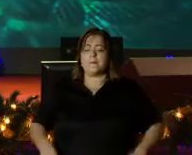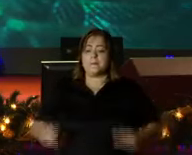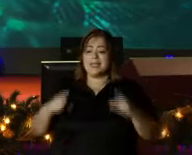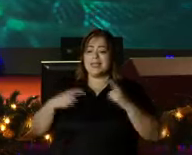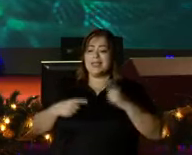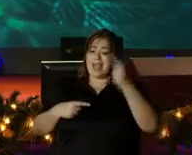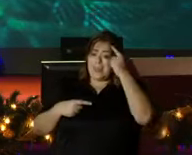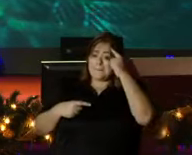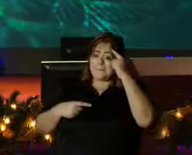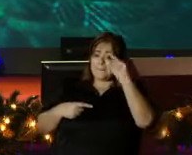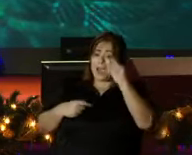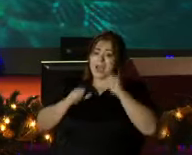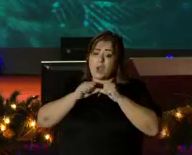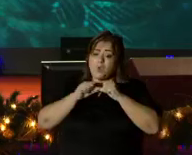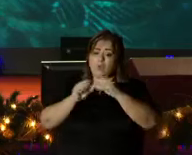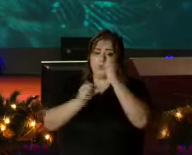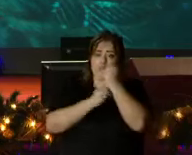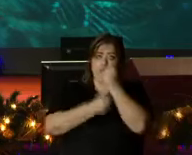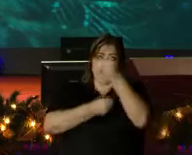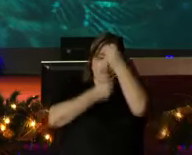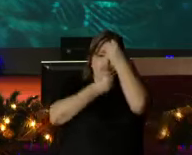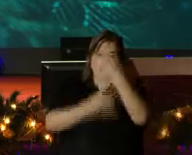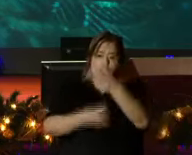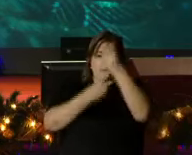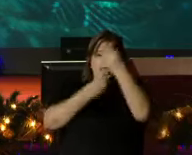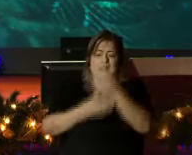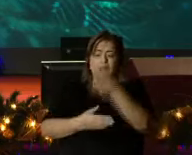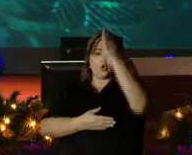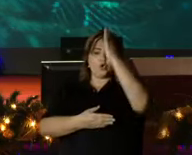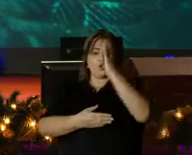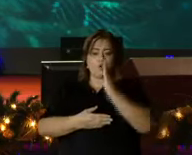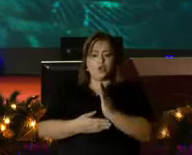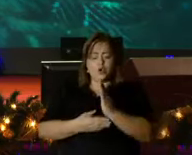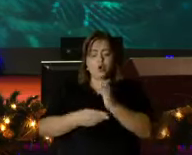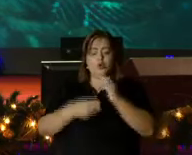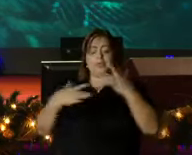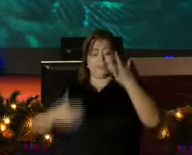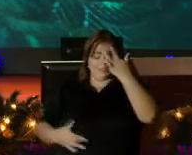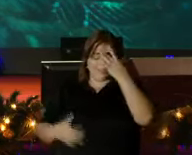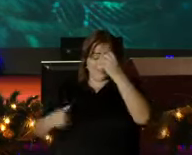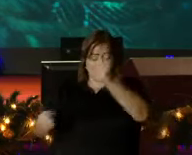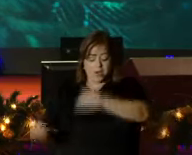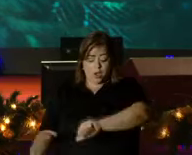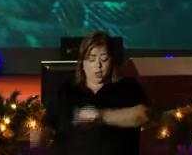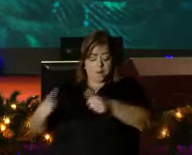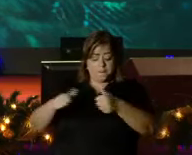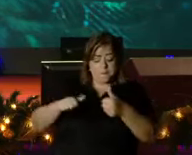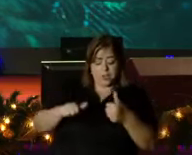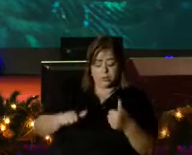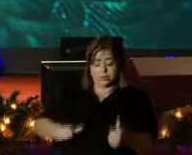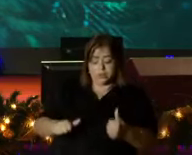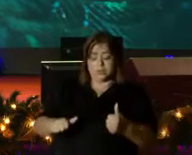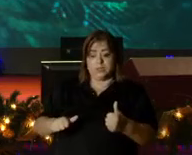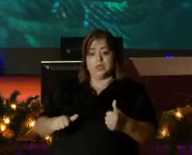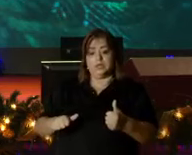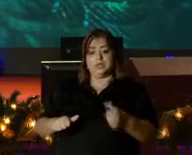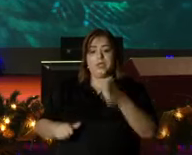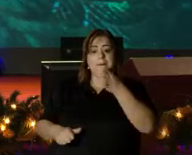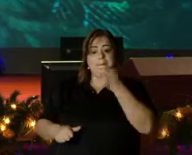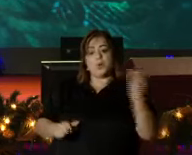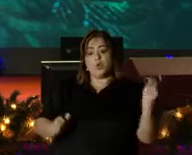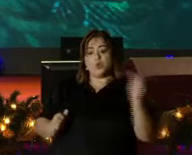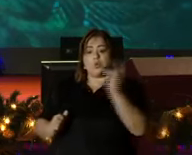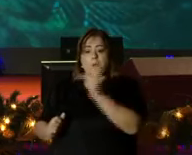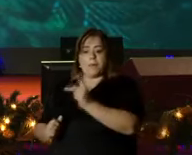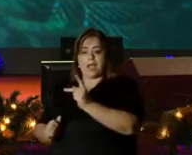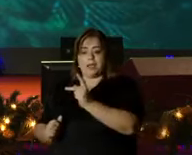proclamando, aleluya, que Jesucristo es el Señor, que Cristo salva, sana, bautiza y viene pronto a levantar la iglesia. Por eso,